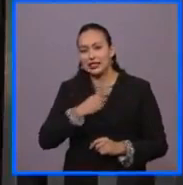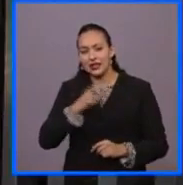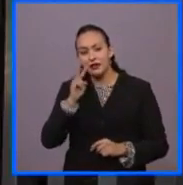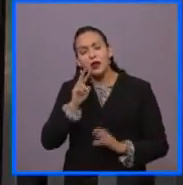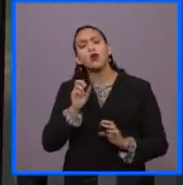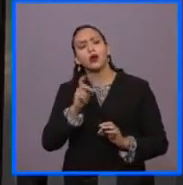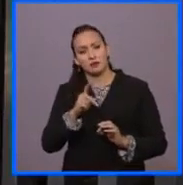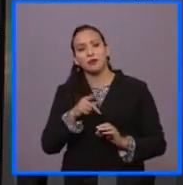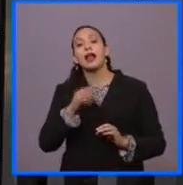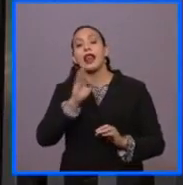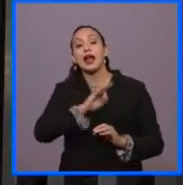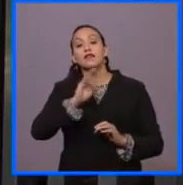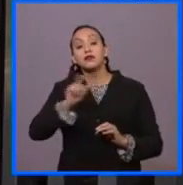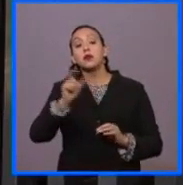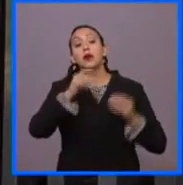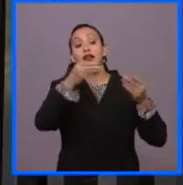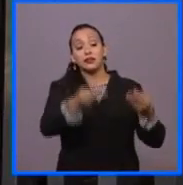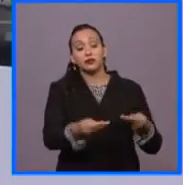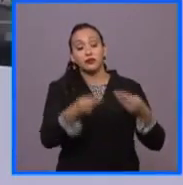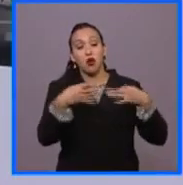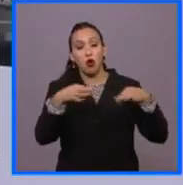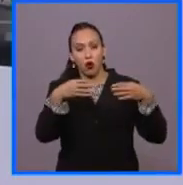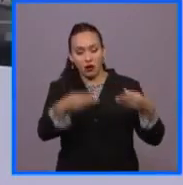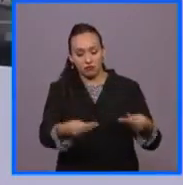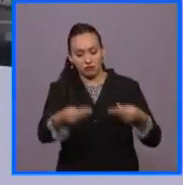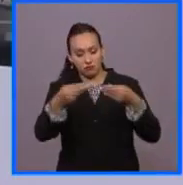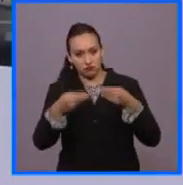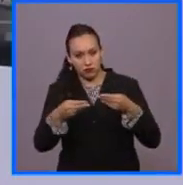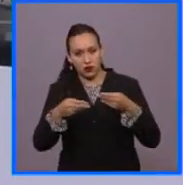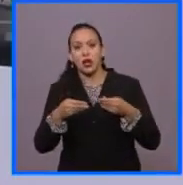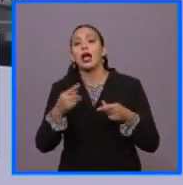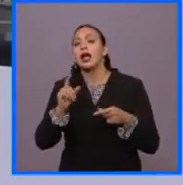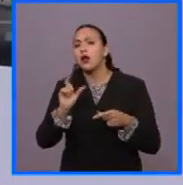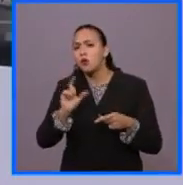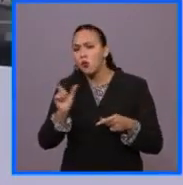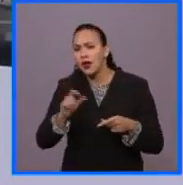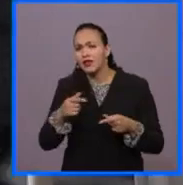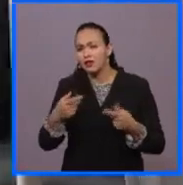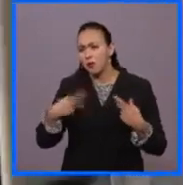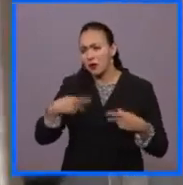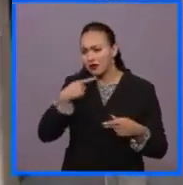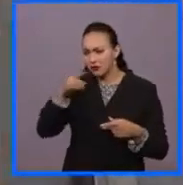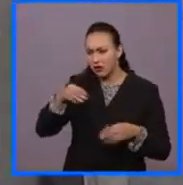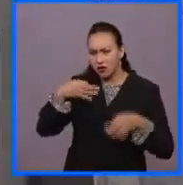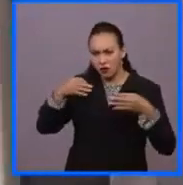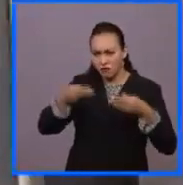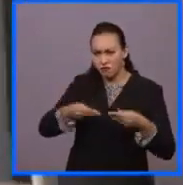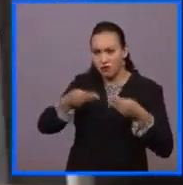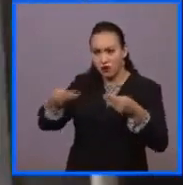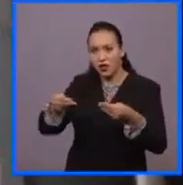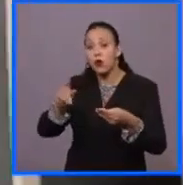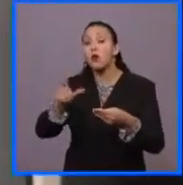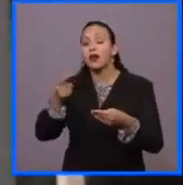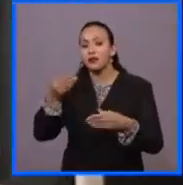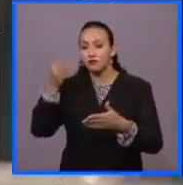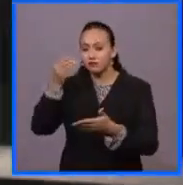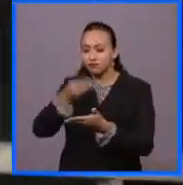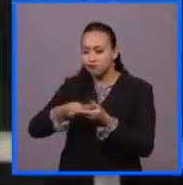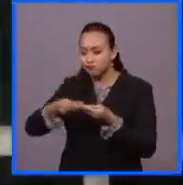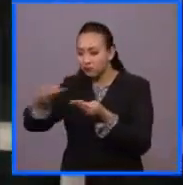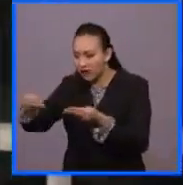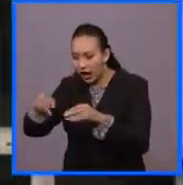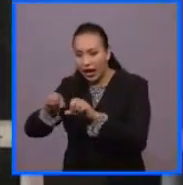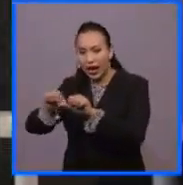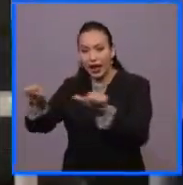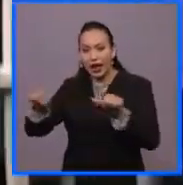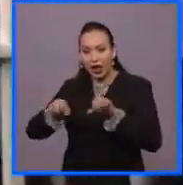de recepción asentada por el personal de custodia o administrativo del centro de reclusión, o la del sello del área